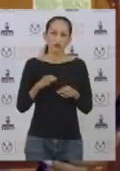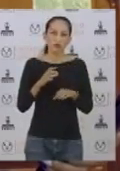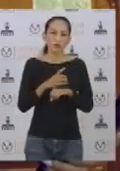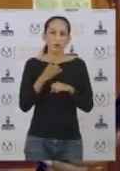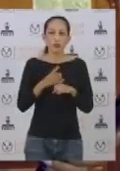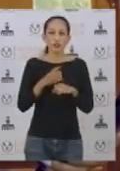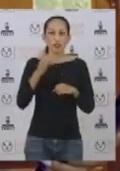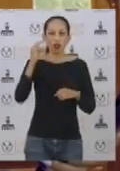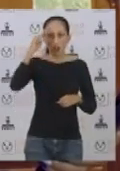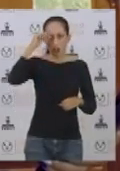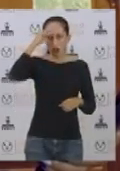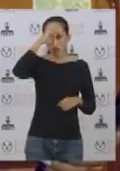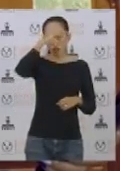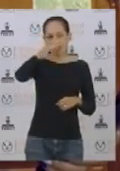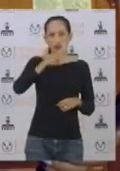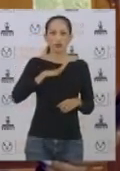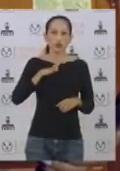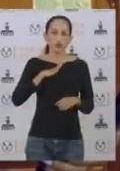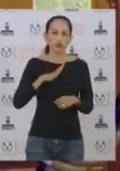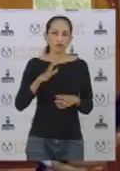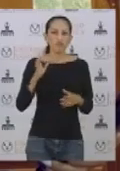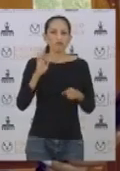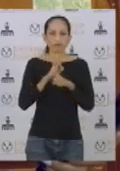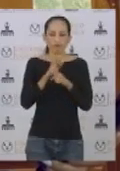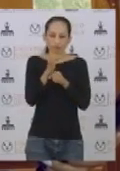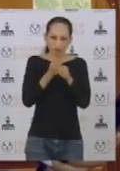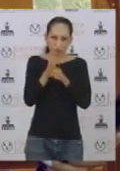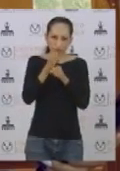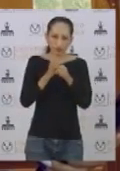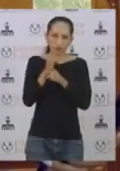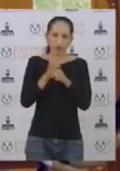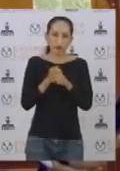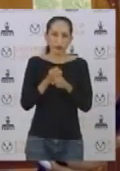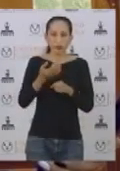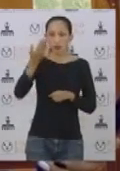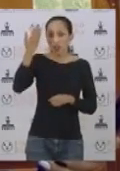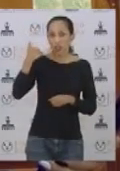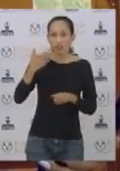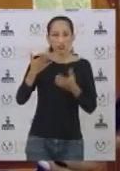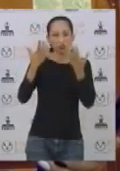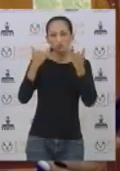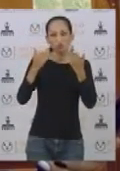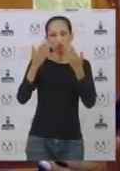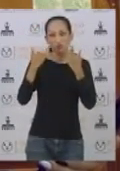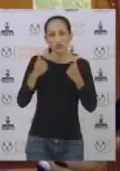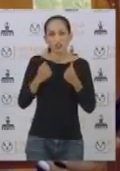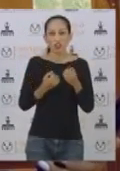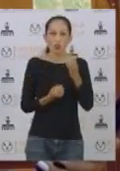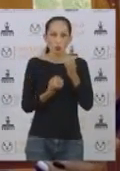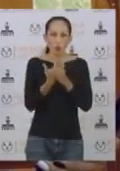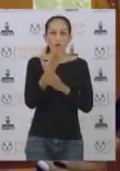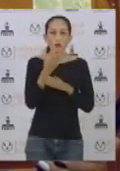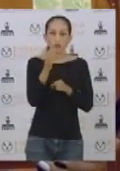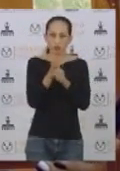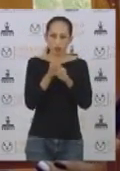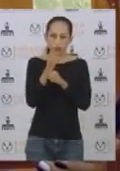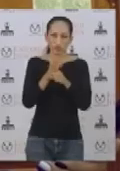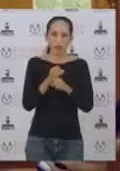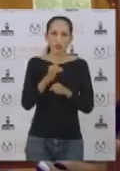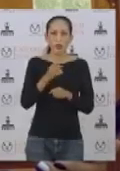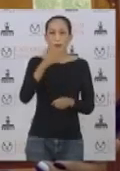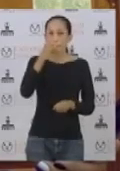estado de Nayarit, para el estado de Nayarit porque son investigaciones que no se han realizado. Entonces sí sería, digamos,